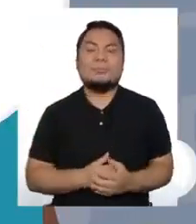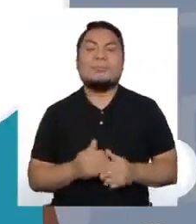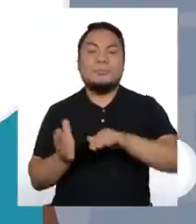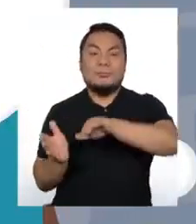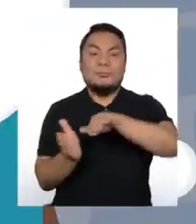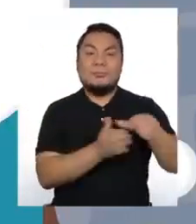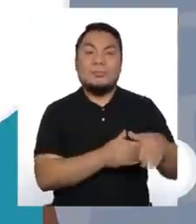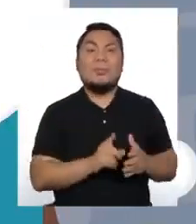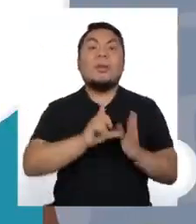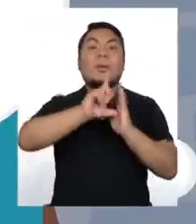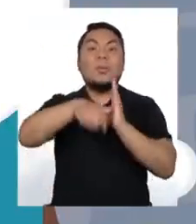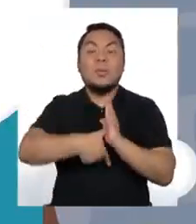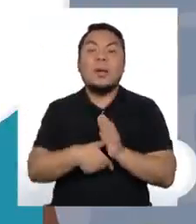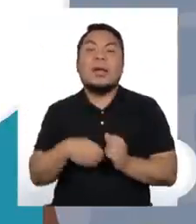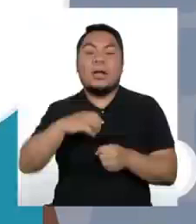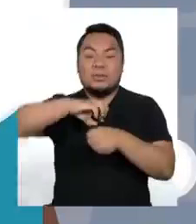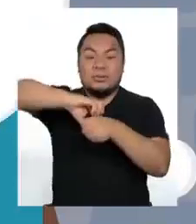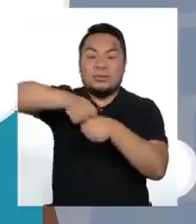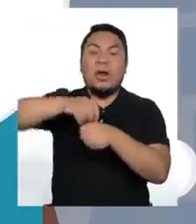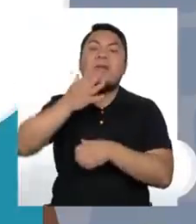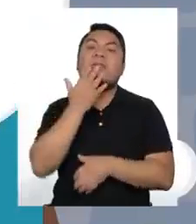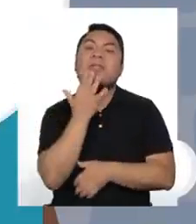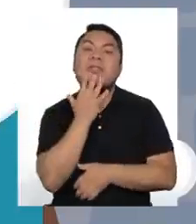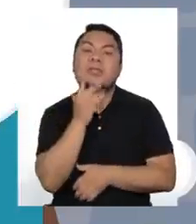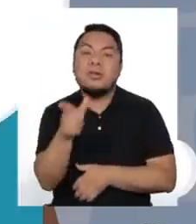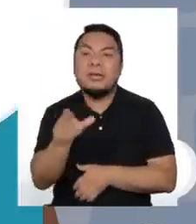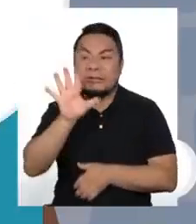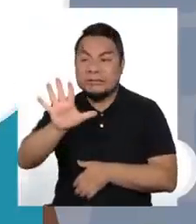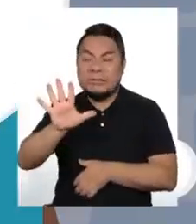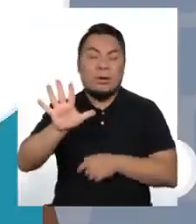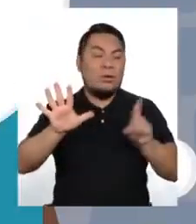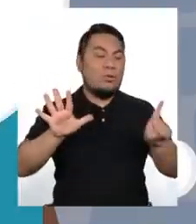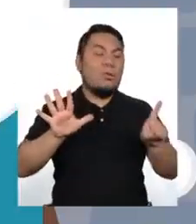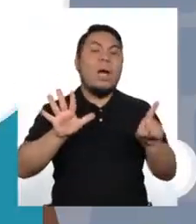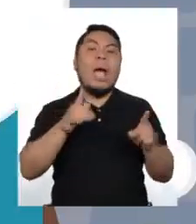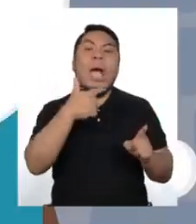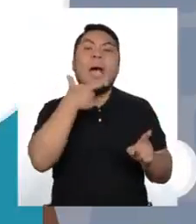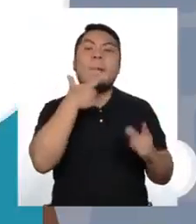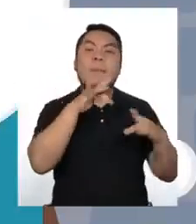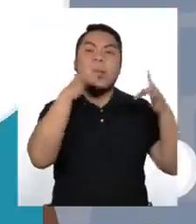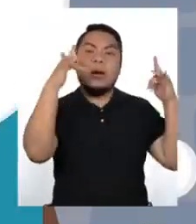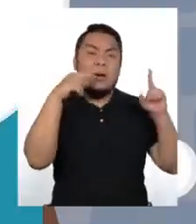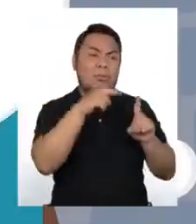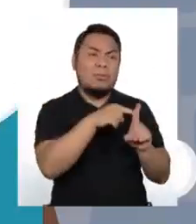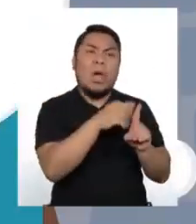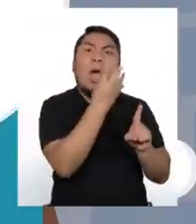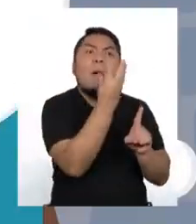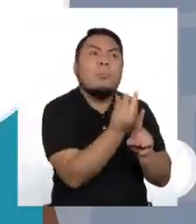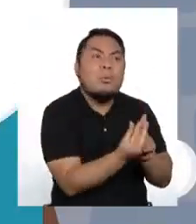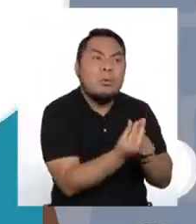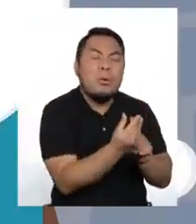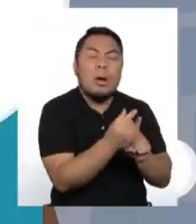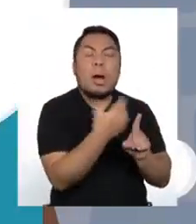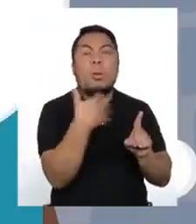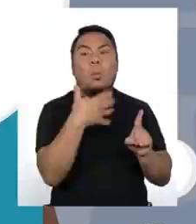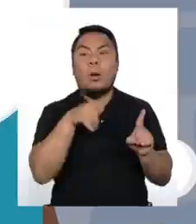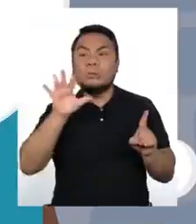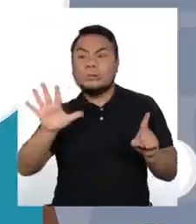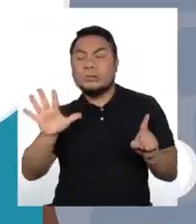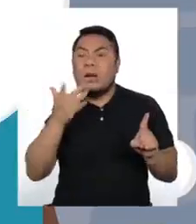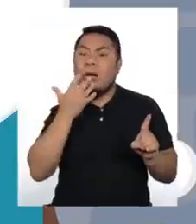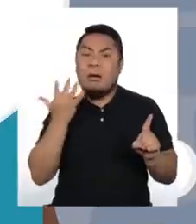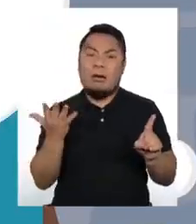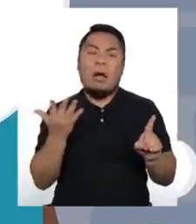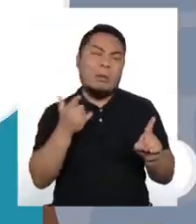Luego canjearon cinco tapas de colores por una tapa dorada, porque estas eran más escasas. También podemos